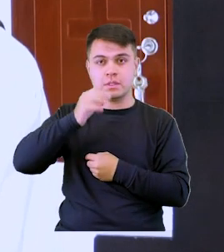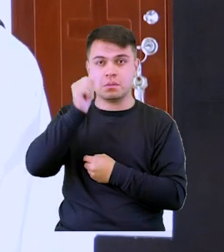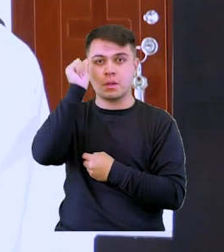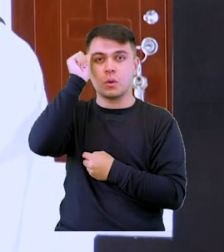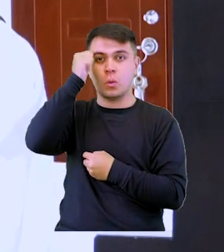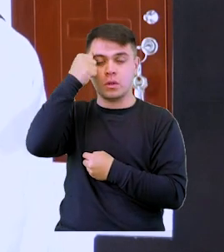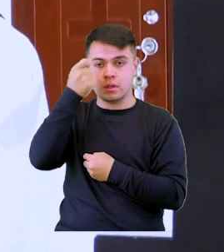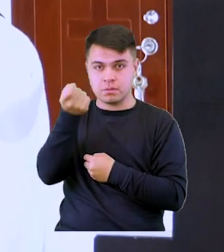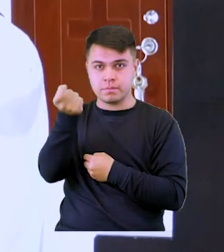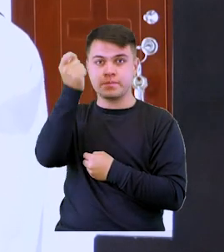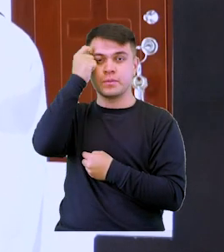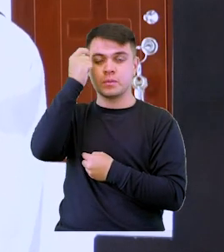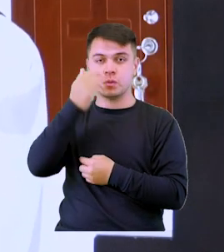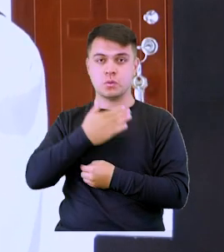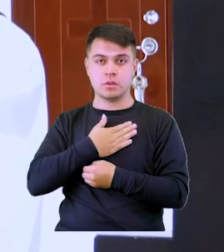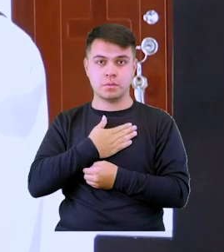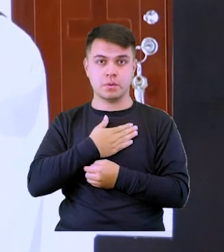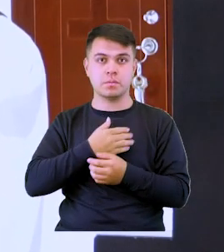conmemoración mía.